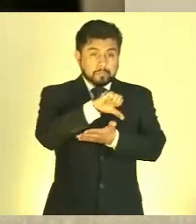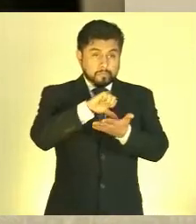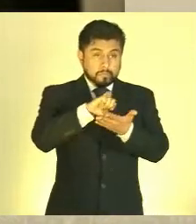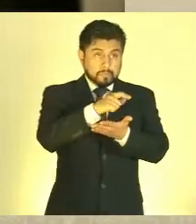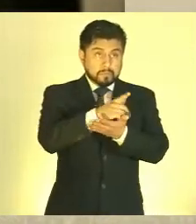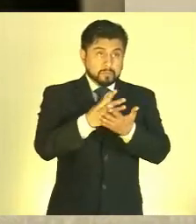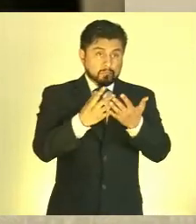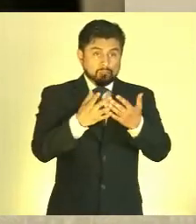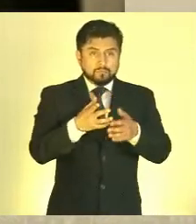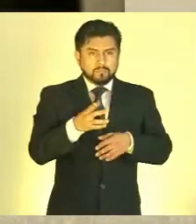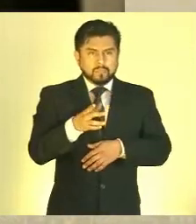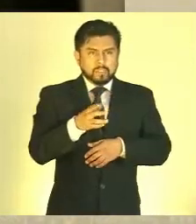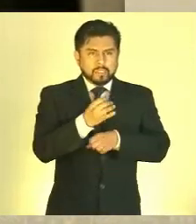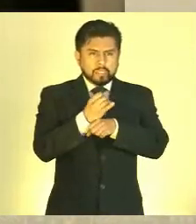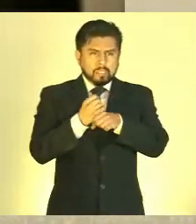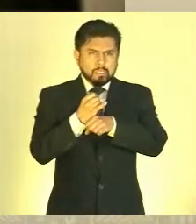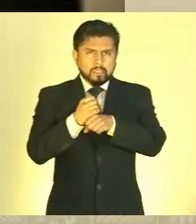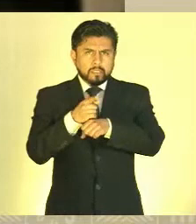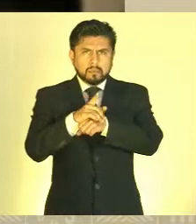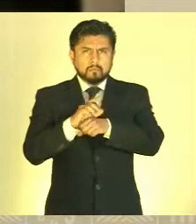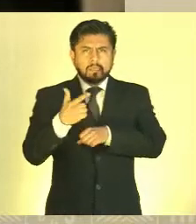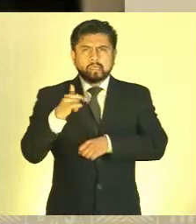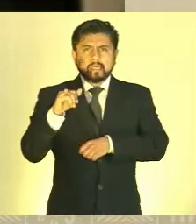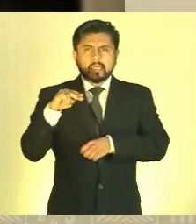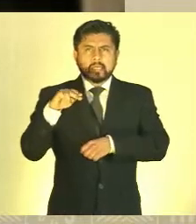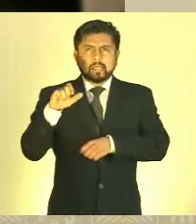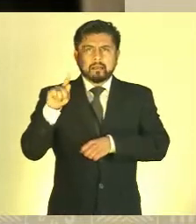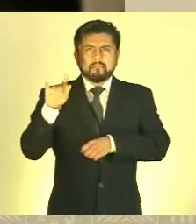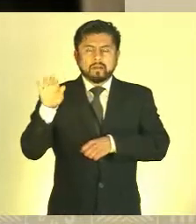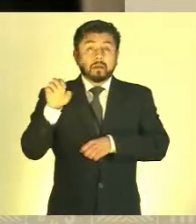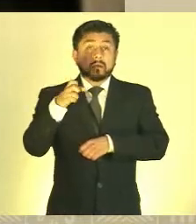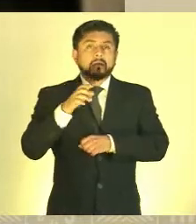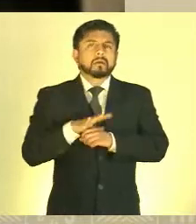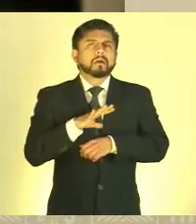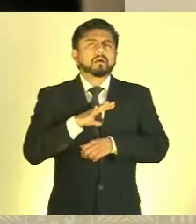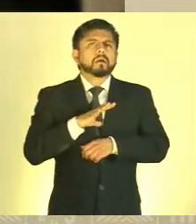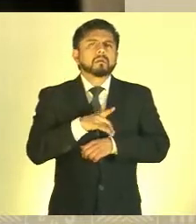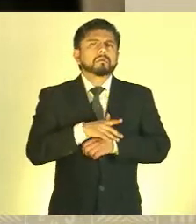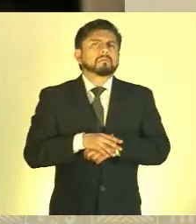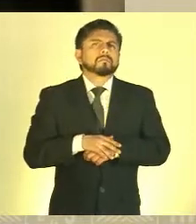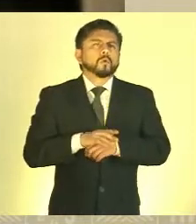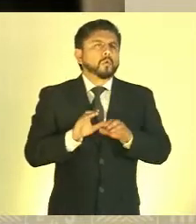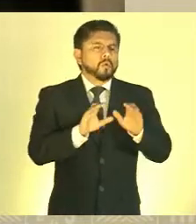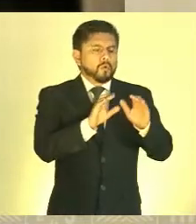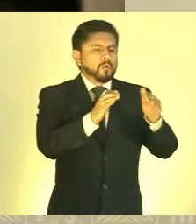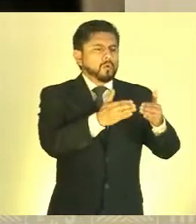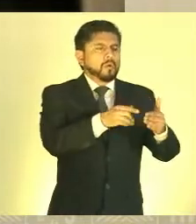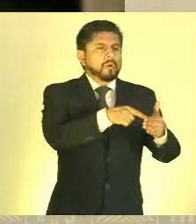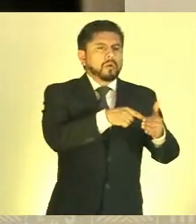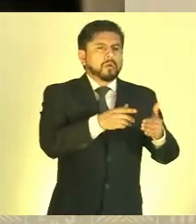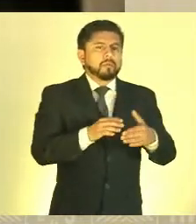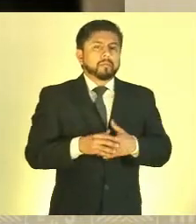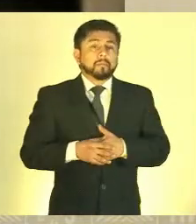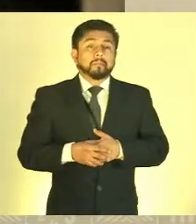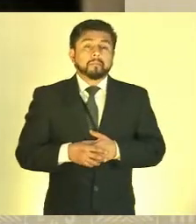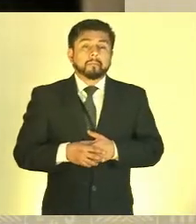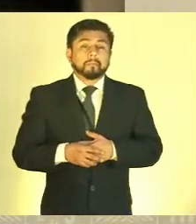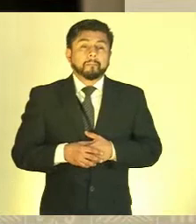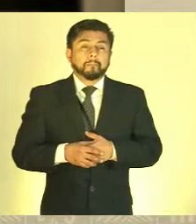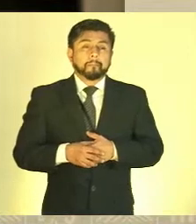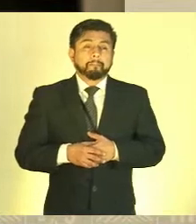organización de Ginebra, es una comunidad, te dije, que